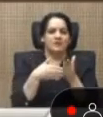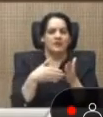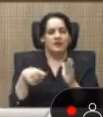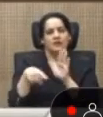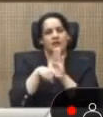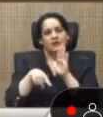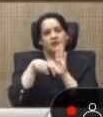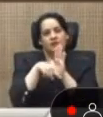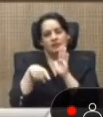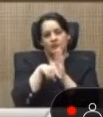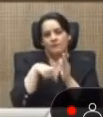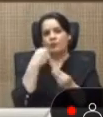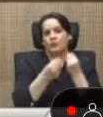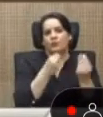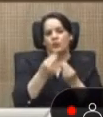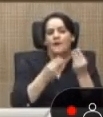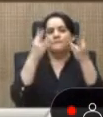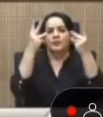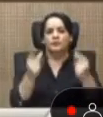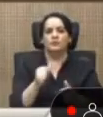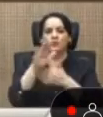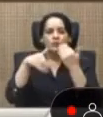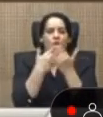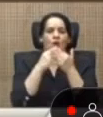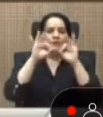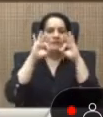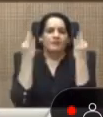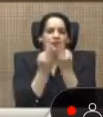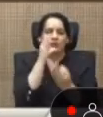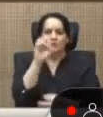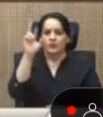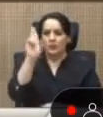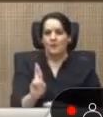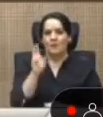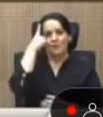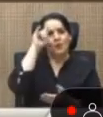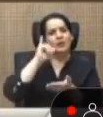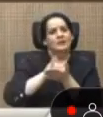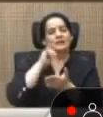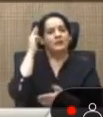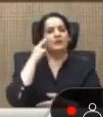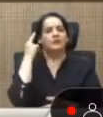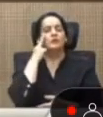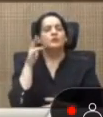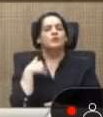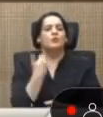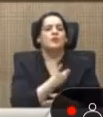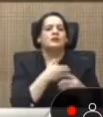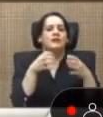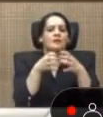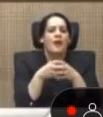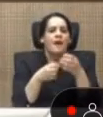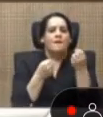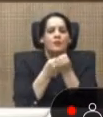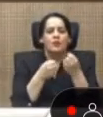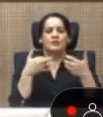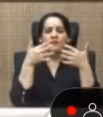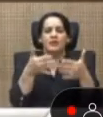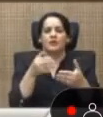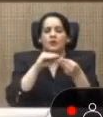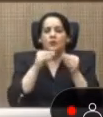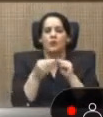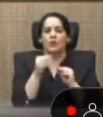todas las familias costarricenses. Por tal razón, nuestra fracción apoya el expediente número